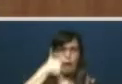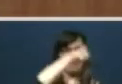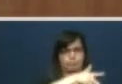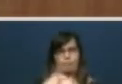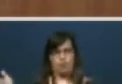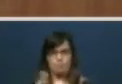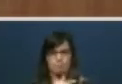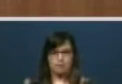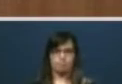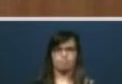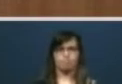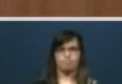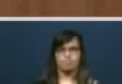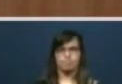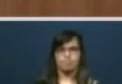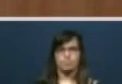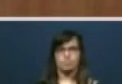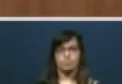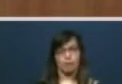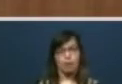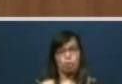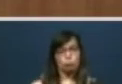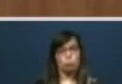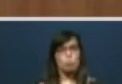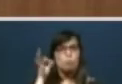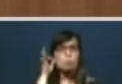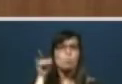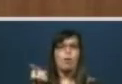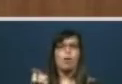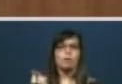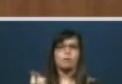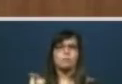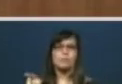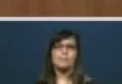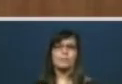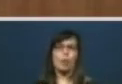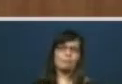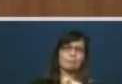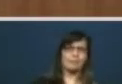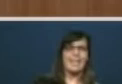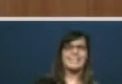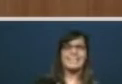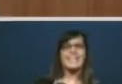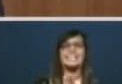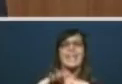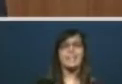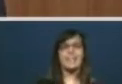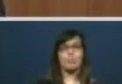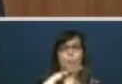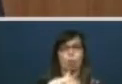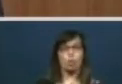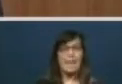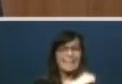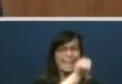género en relación a ellas retornamos al ámbito de las estrategias en red pues partiendo del registro